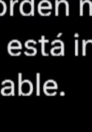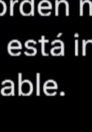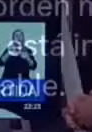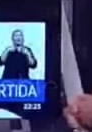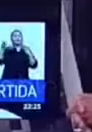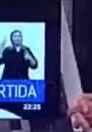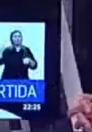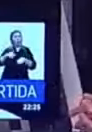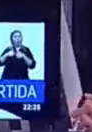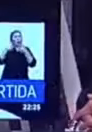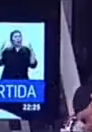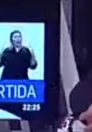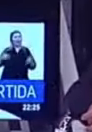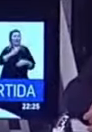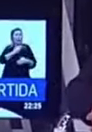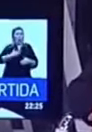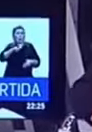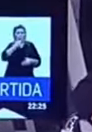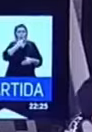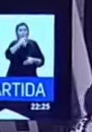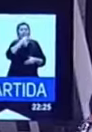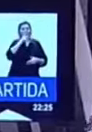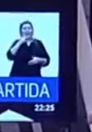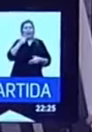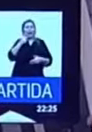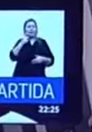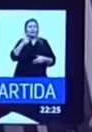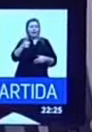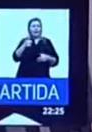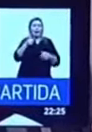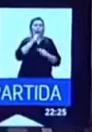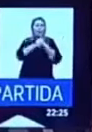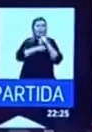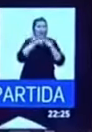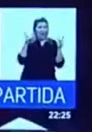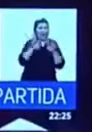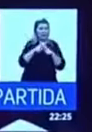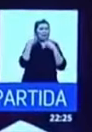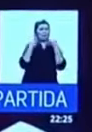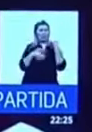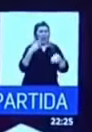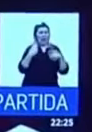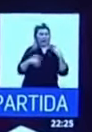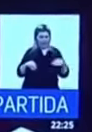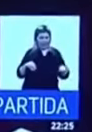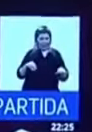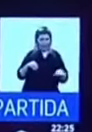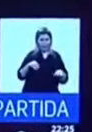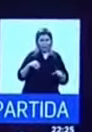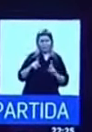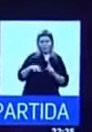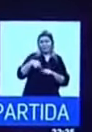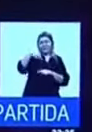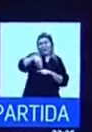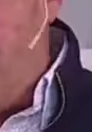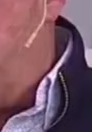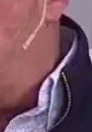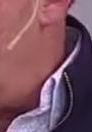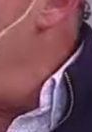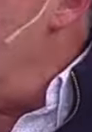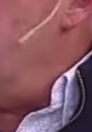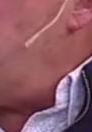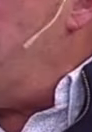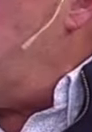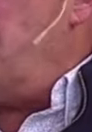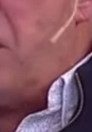que él está haciendo tratando de justificar su voto en diputado y el voto que seguramente van a tener los dos senadores radicales